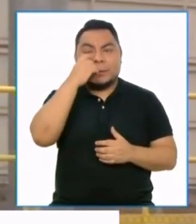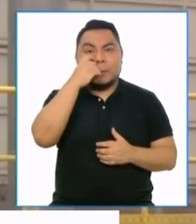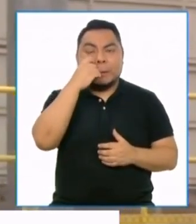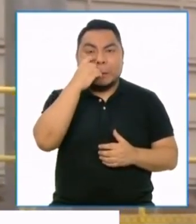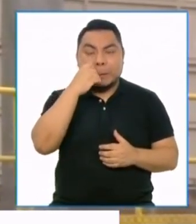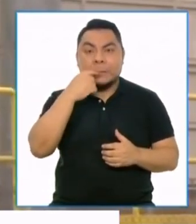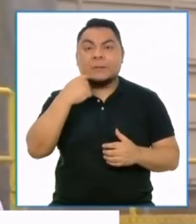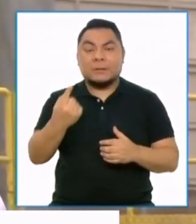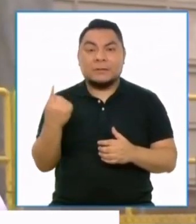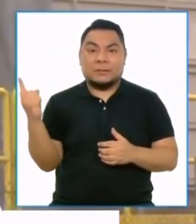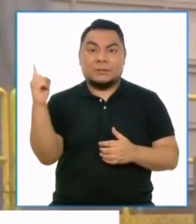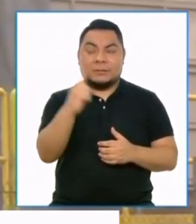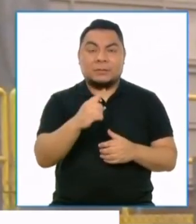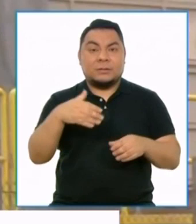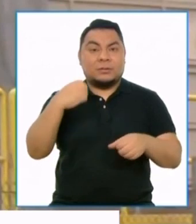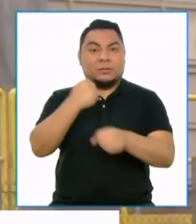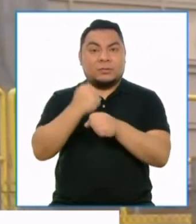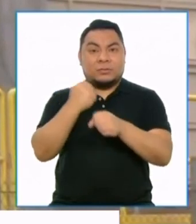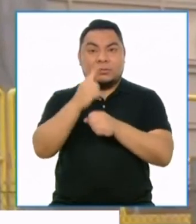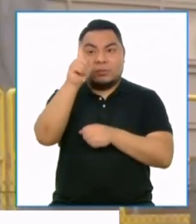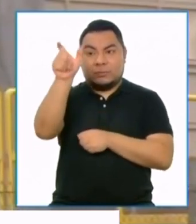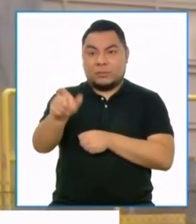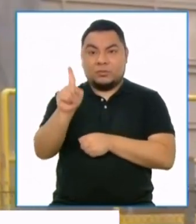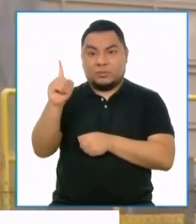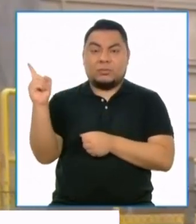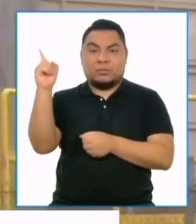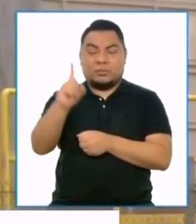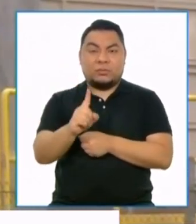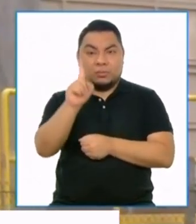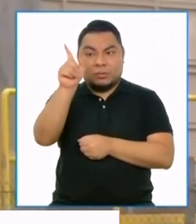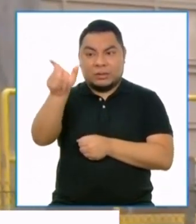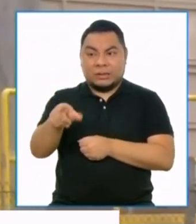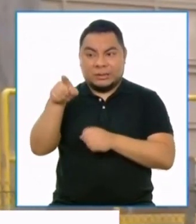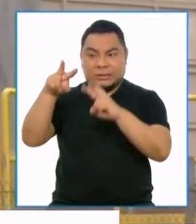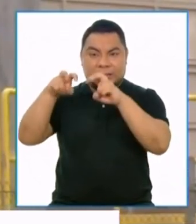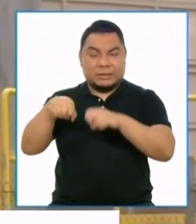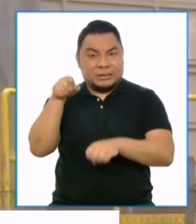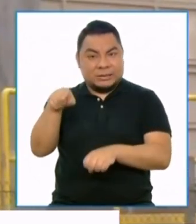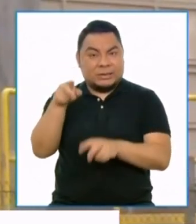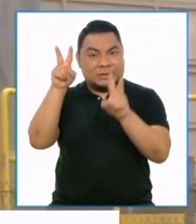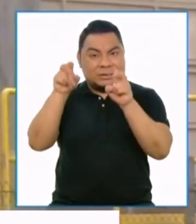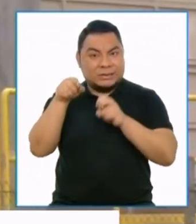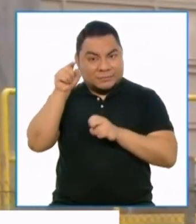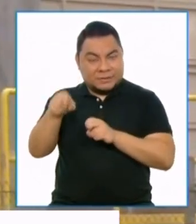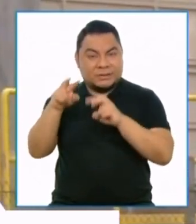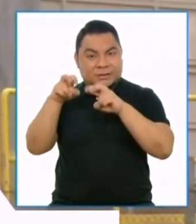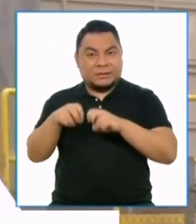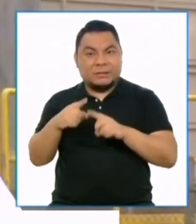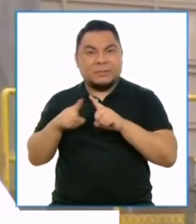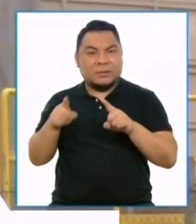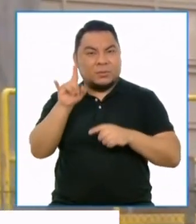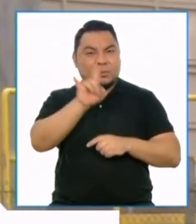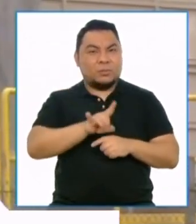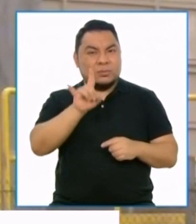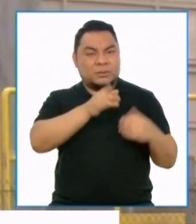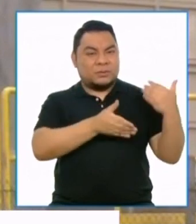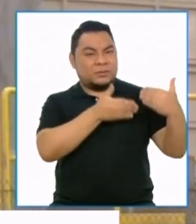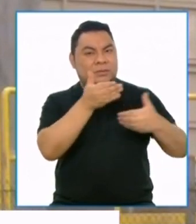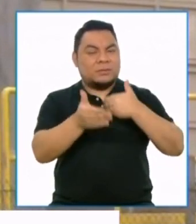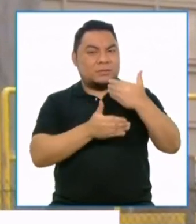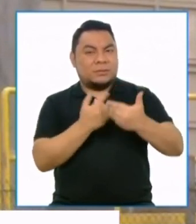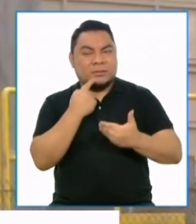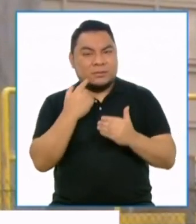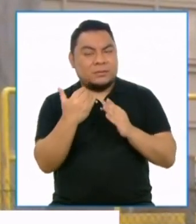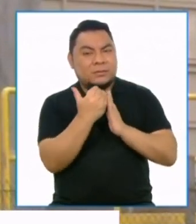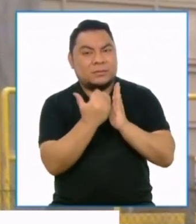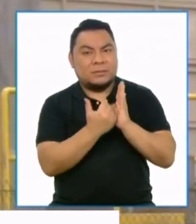un servidor público utilizando un procedimiento que está establecido en nuestro sistema de administración de contratación